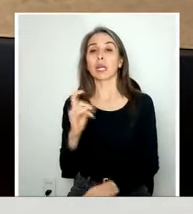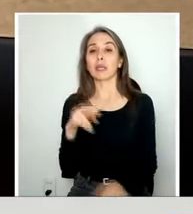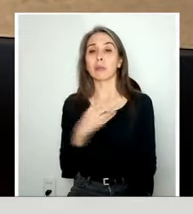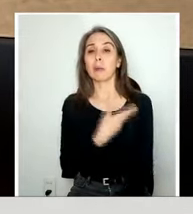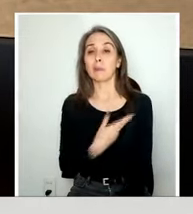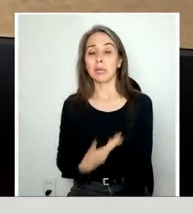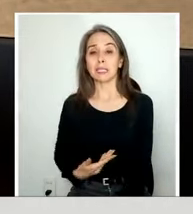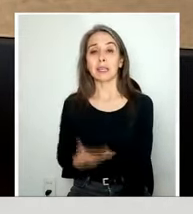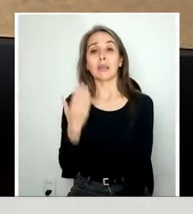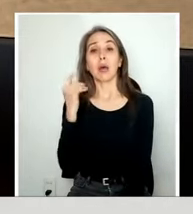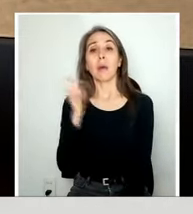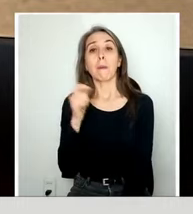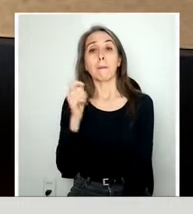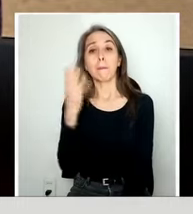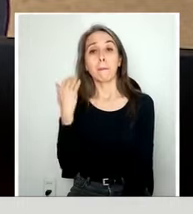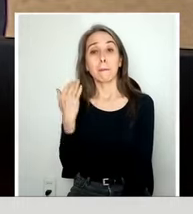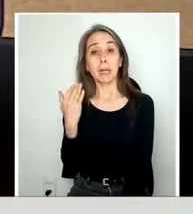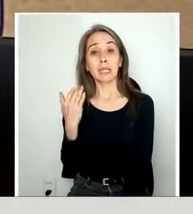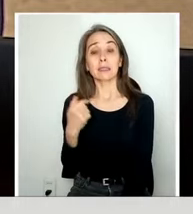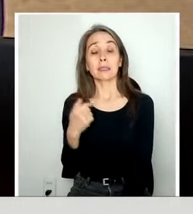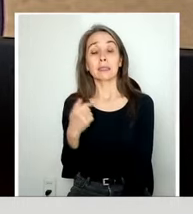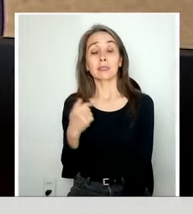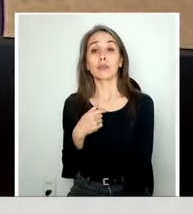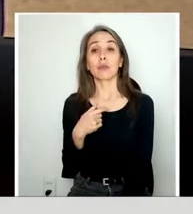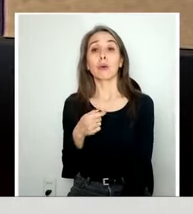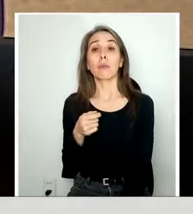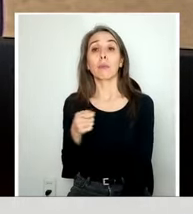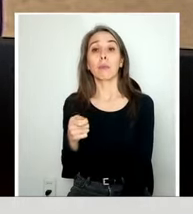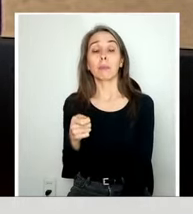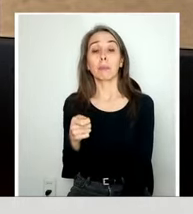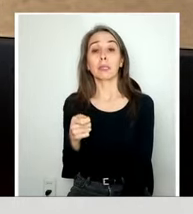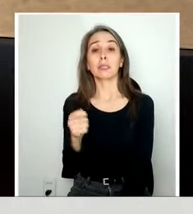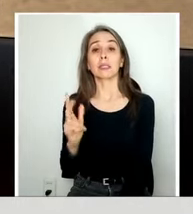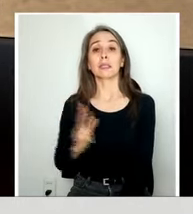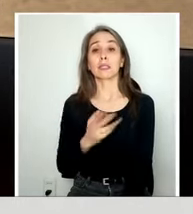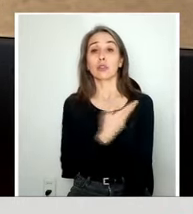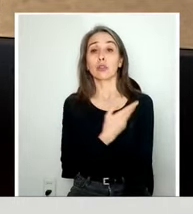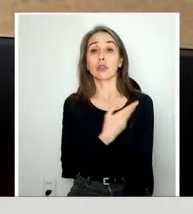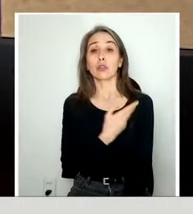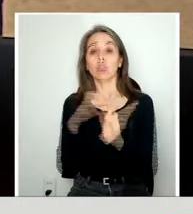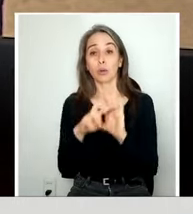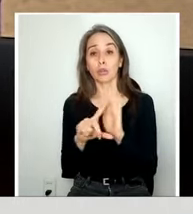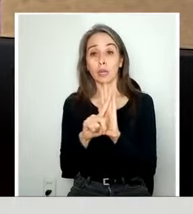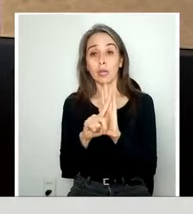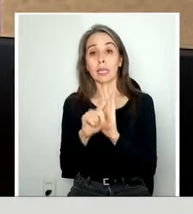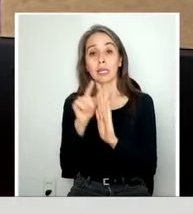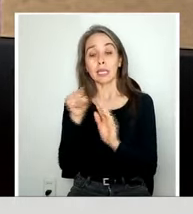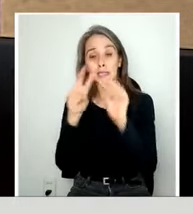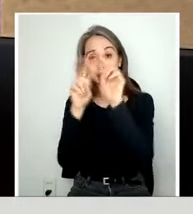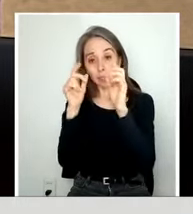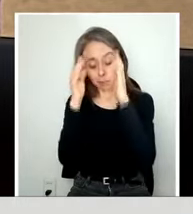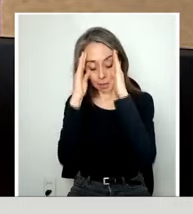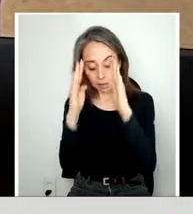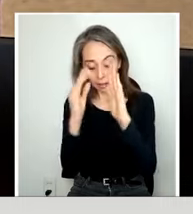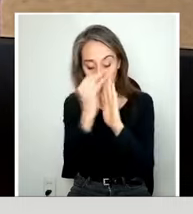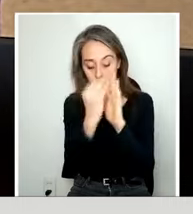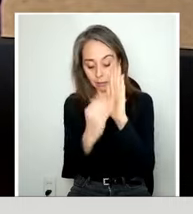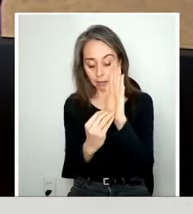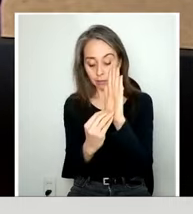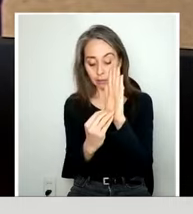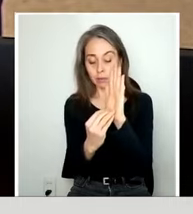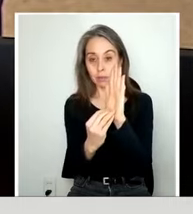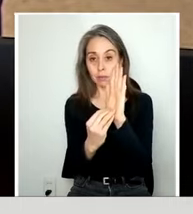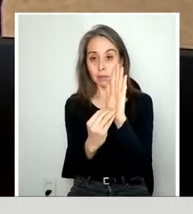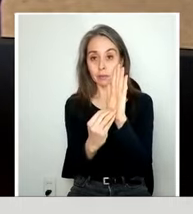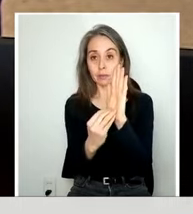meses atrás un proyecto de ley señor presidente que busca abordar este tema Pues yo creo que efectivamente uno